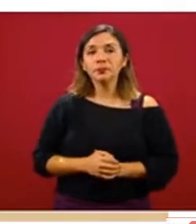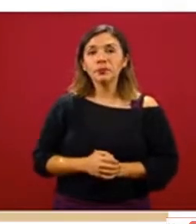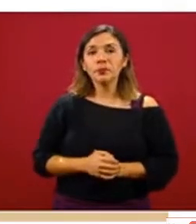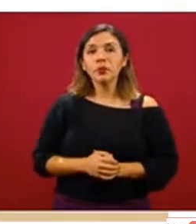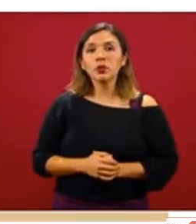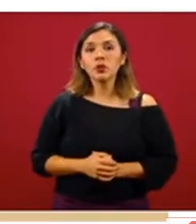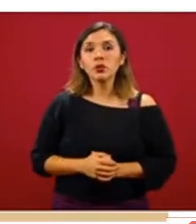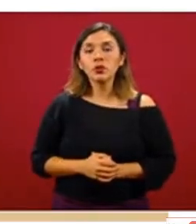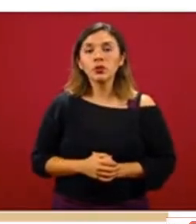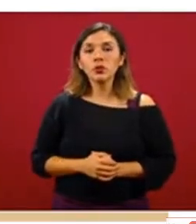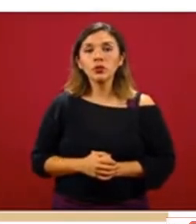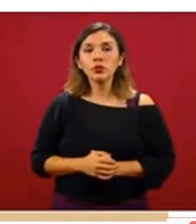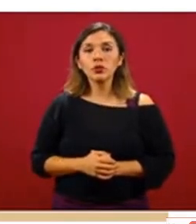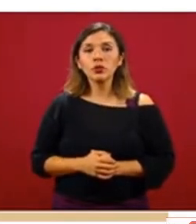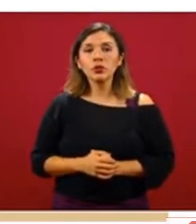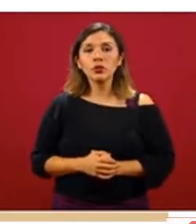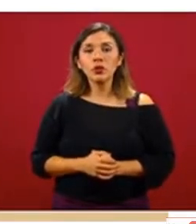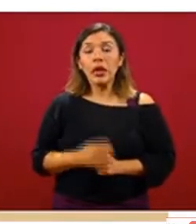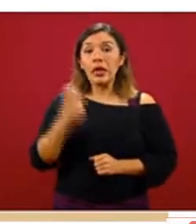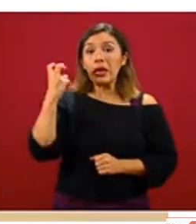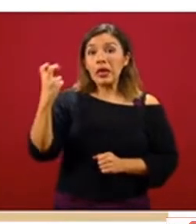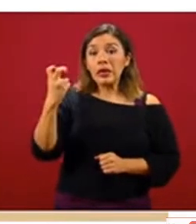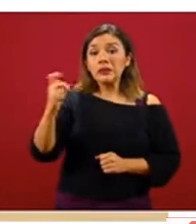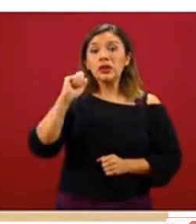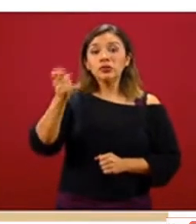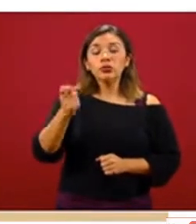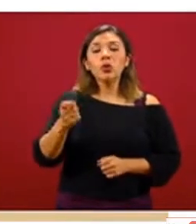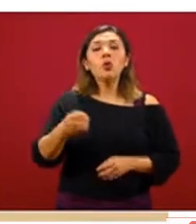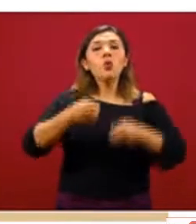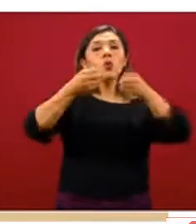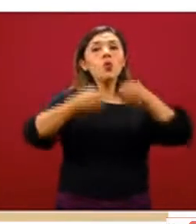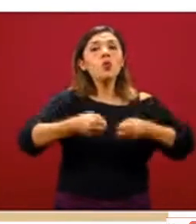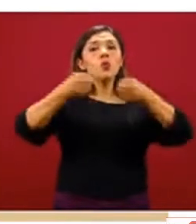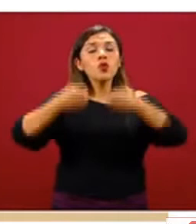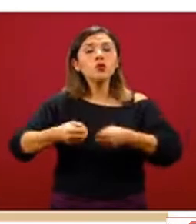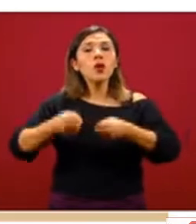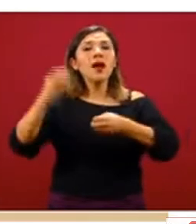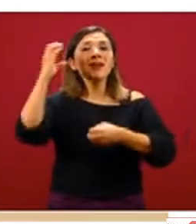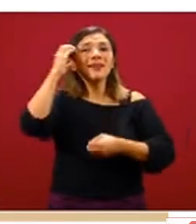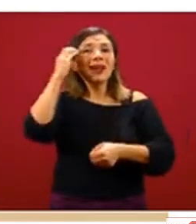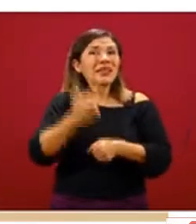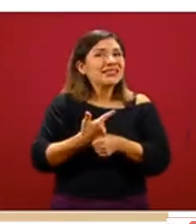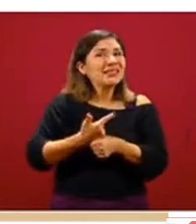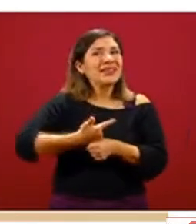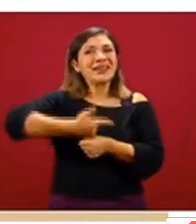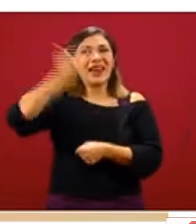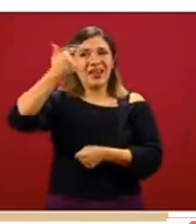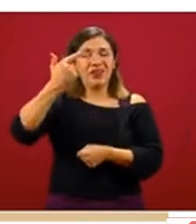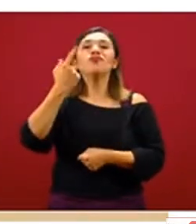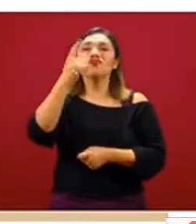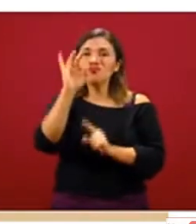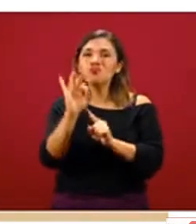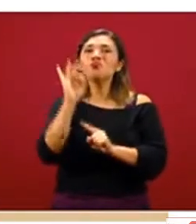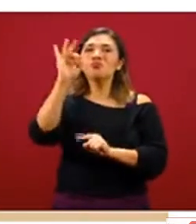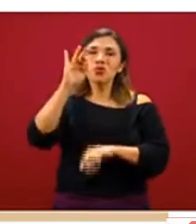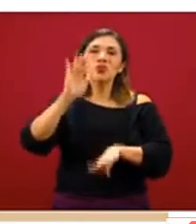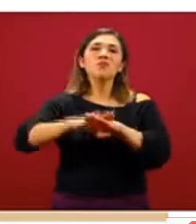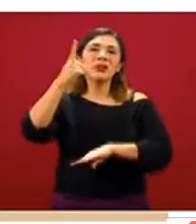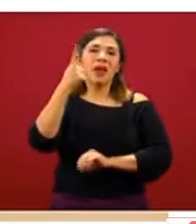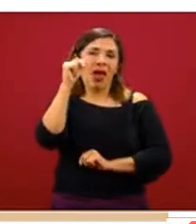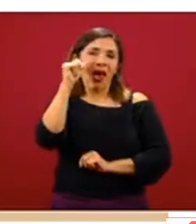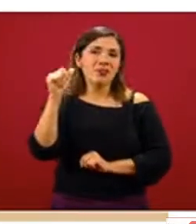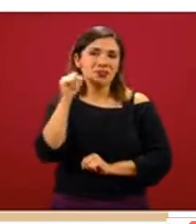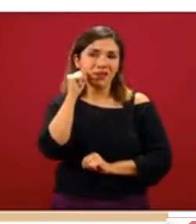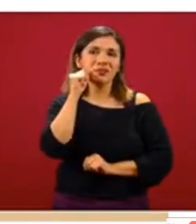siguiente diapositiva, esta es la disponibilidad de ocupación de camas críticas, un puntito porcentual más también en relación al día de